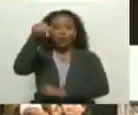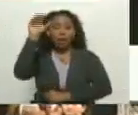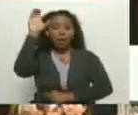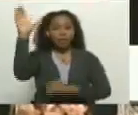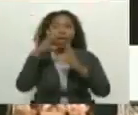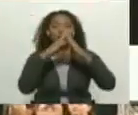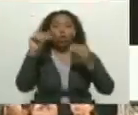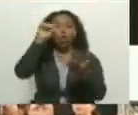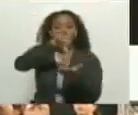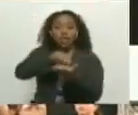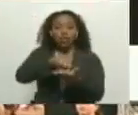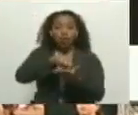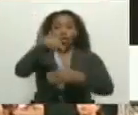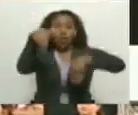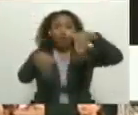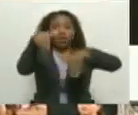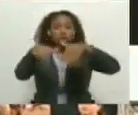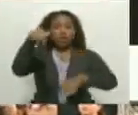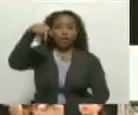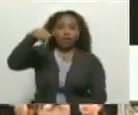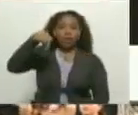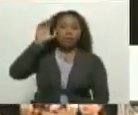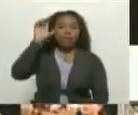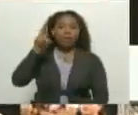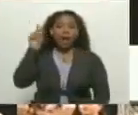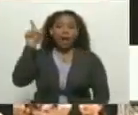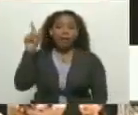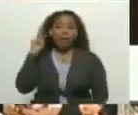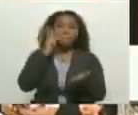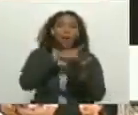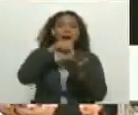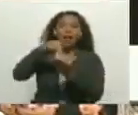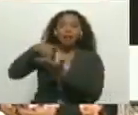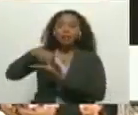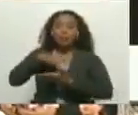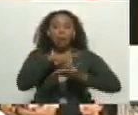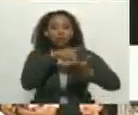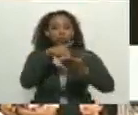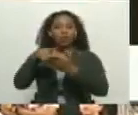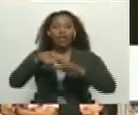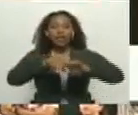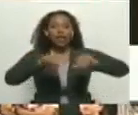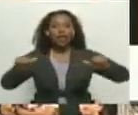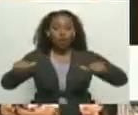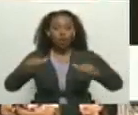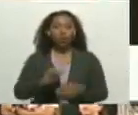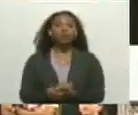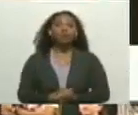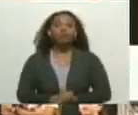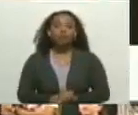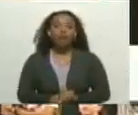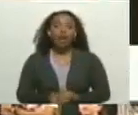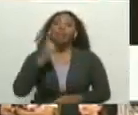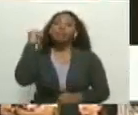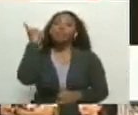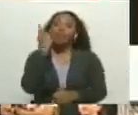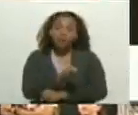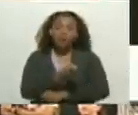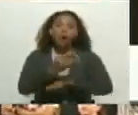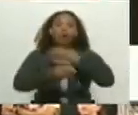todos los centros de votación de este país. Esa presencia territorial, en el territorio, debemos